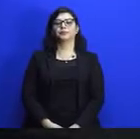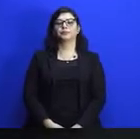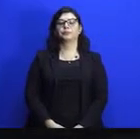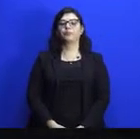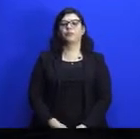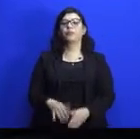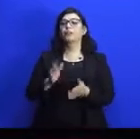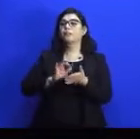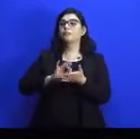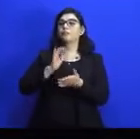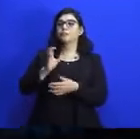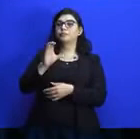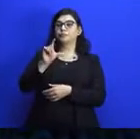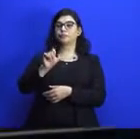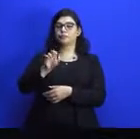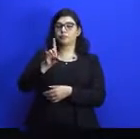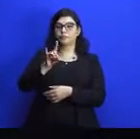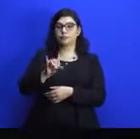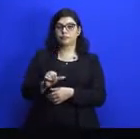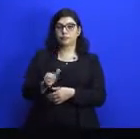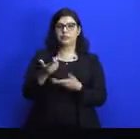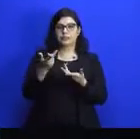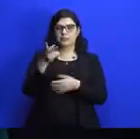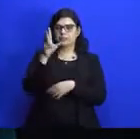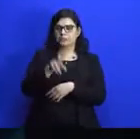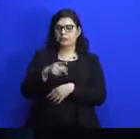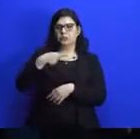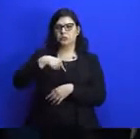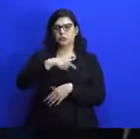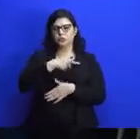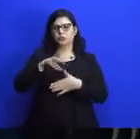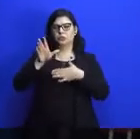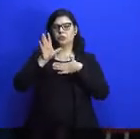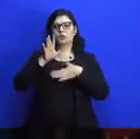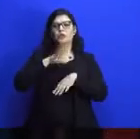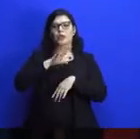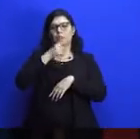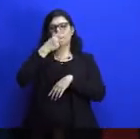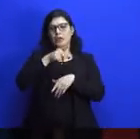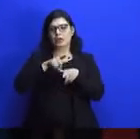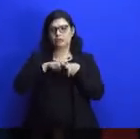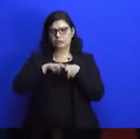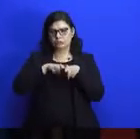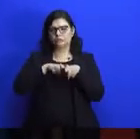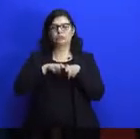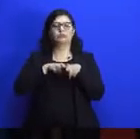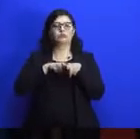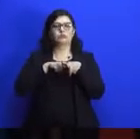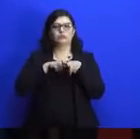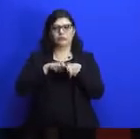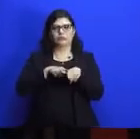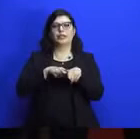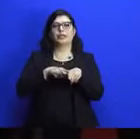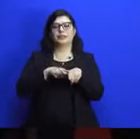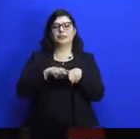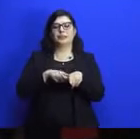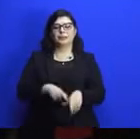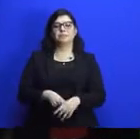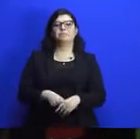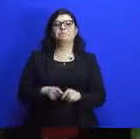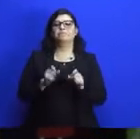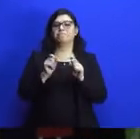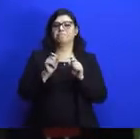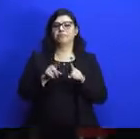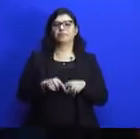Gracias, Claudia, por tus palabras y cuenta con el compromiso de todos nosotros para seguir adelante con estas tremendas acciones que nos